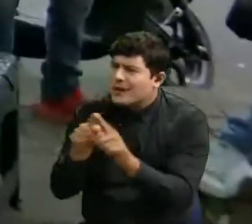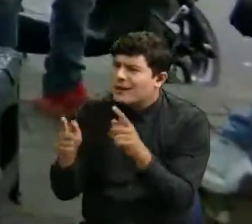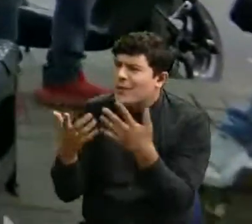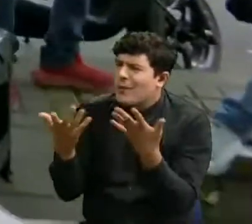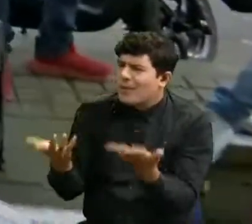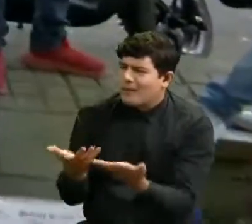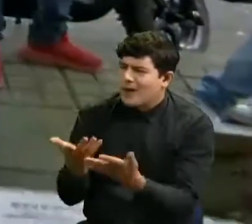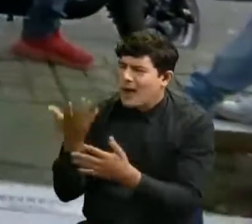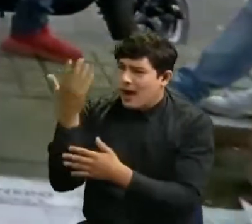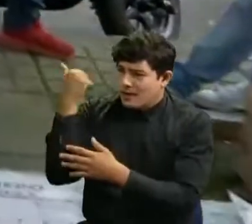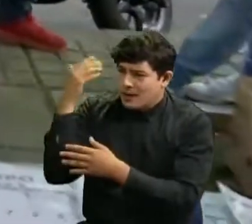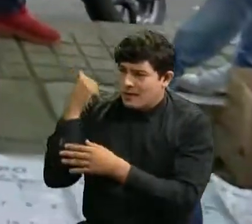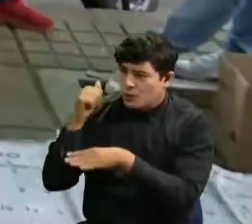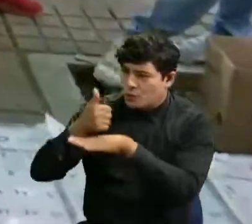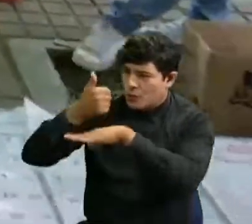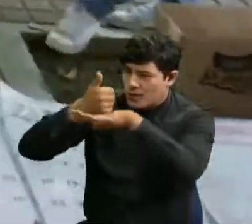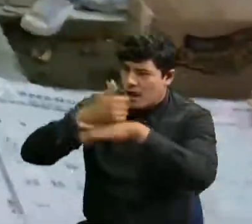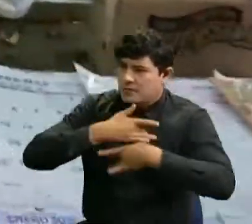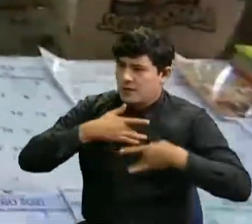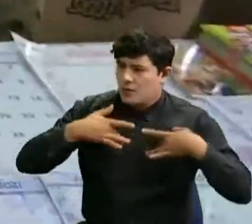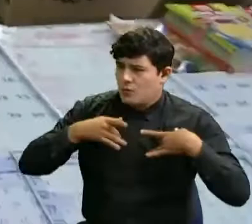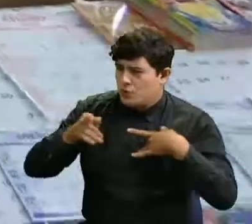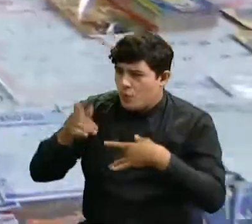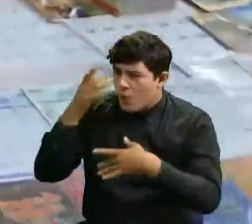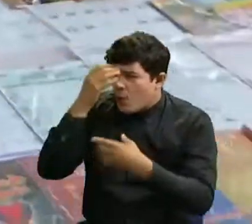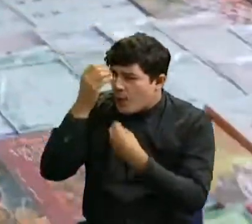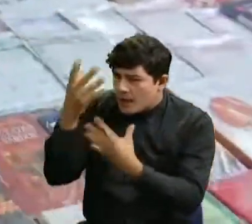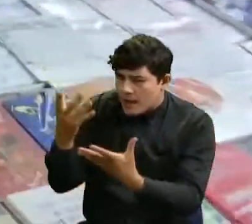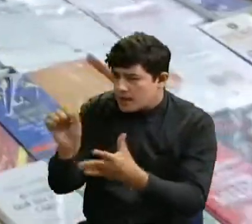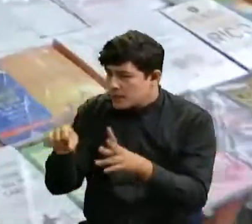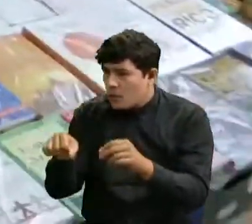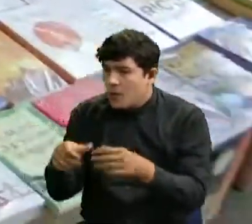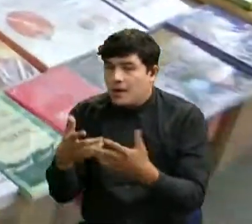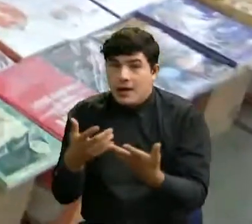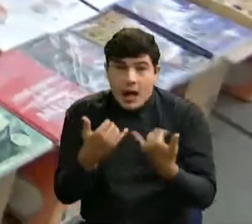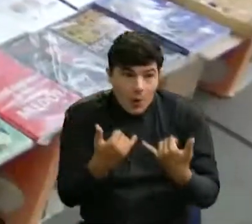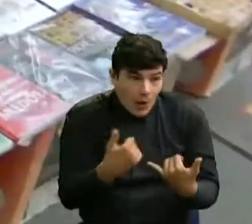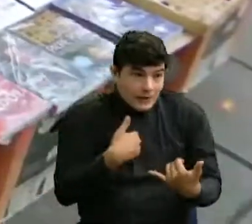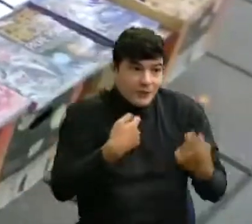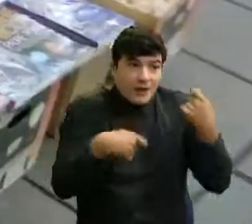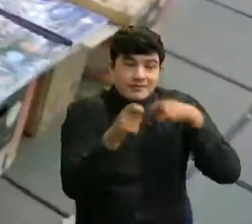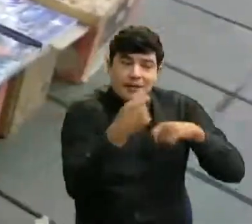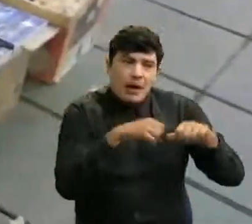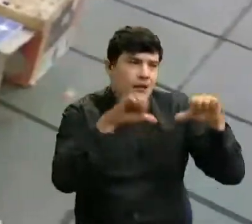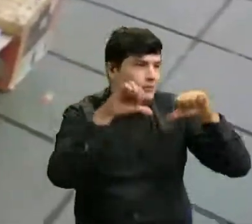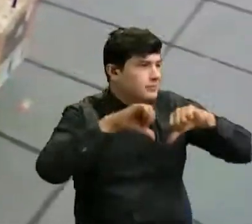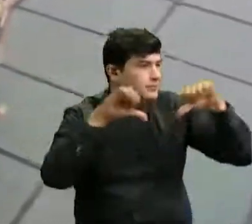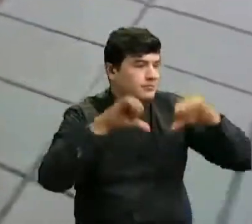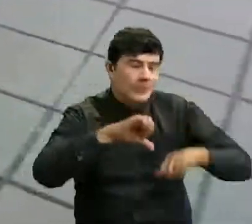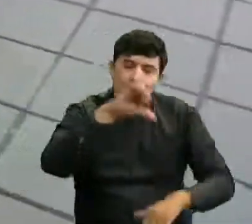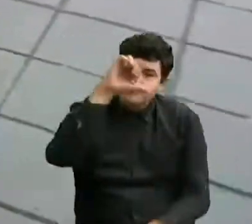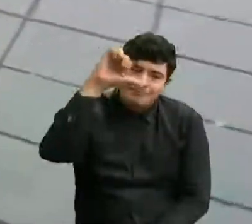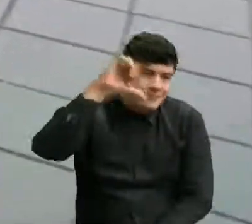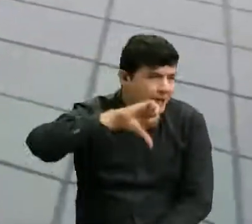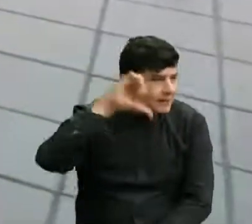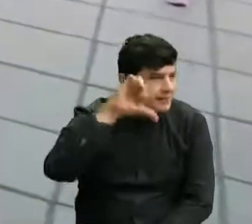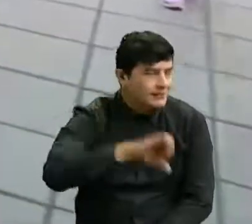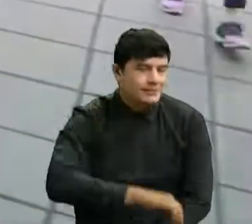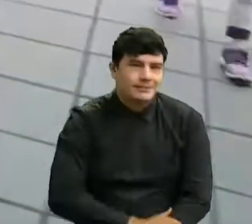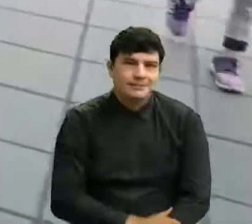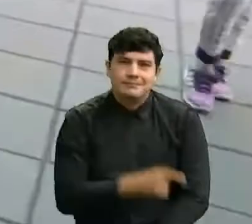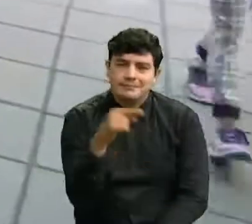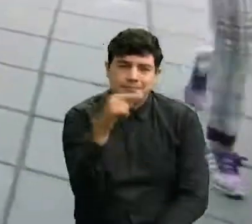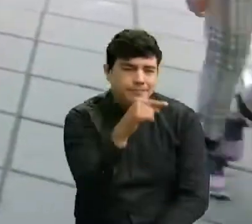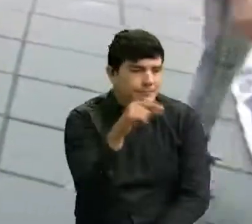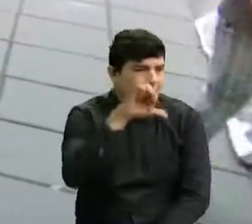que ha decretado las autoridades de salud? No, las ventas han estado pésimas, las ventas han estado malas. Ahorita han estado malo esto desde la